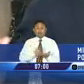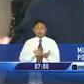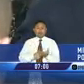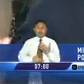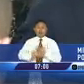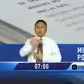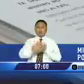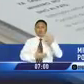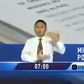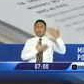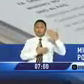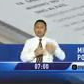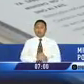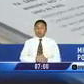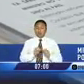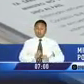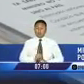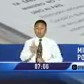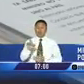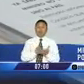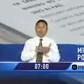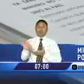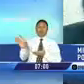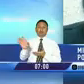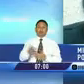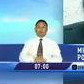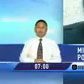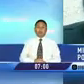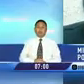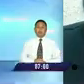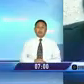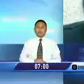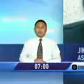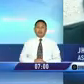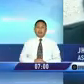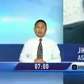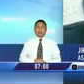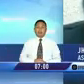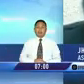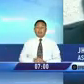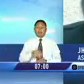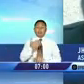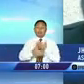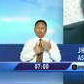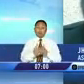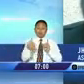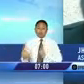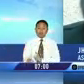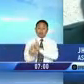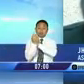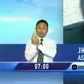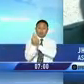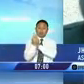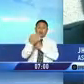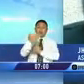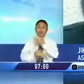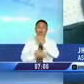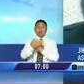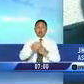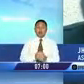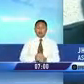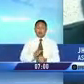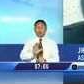juicio político que podría llevarlo a su destitución. Nos vamos a ver cara a cara, señor ministro, en el juicio,